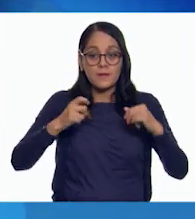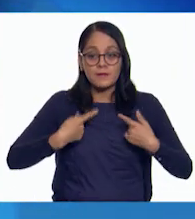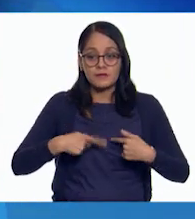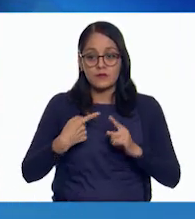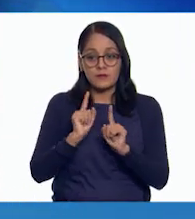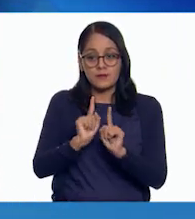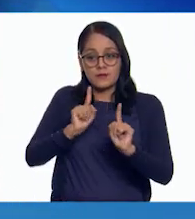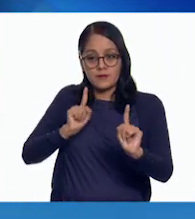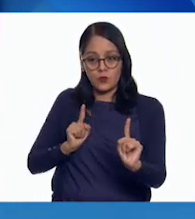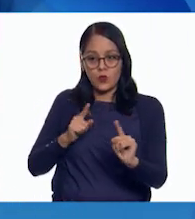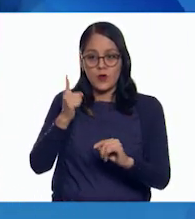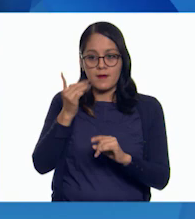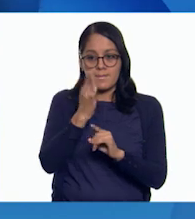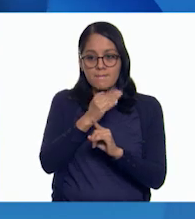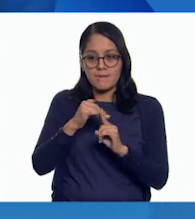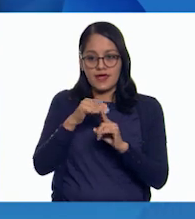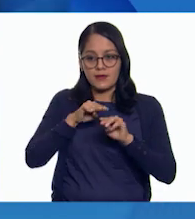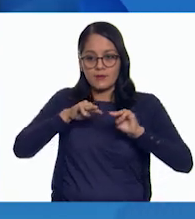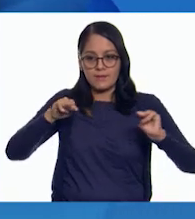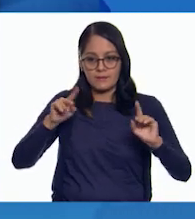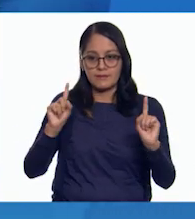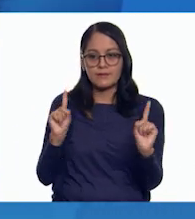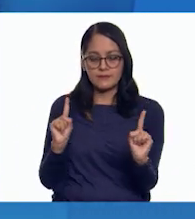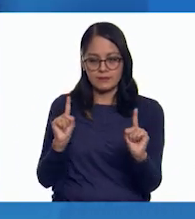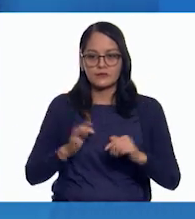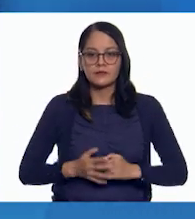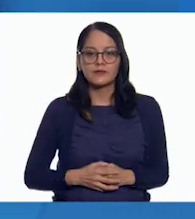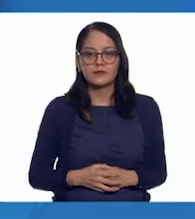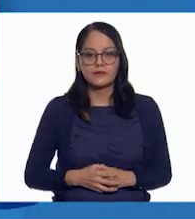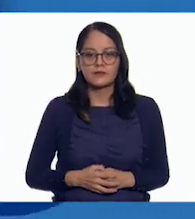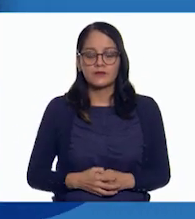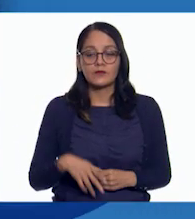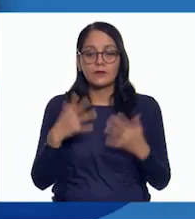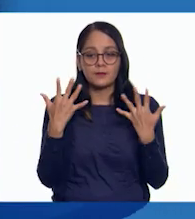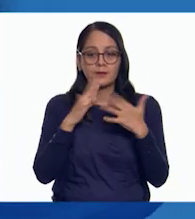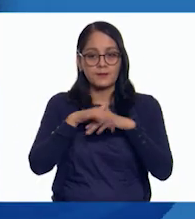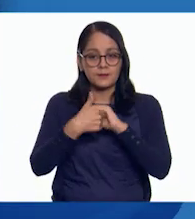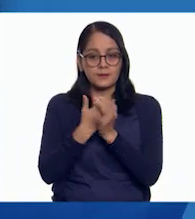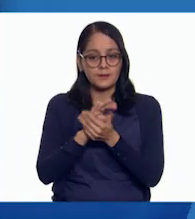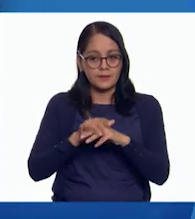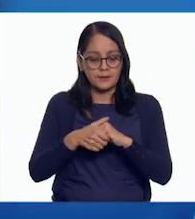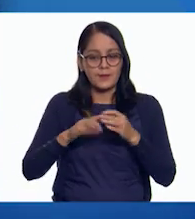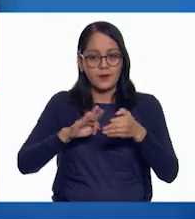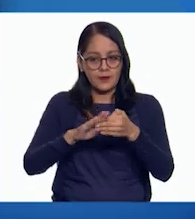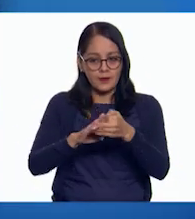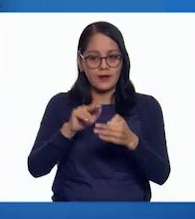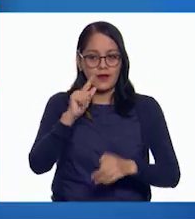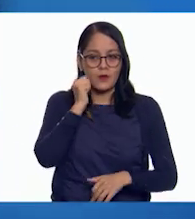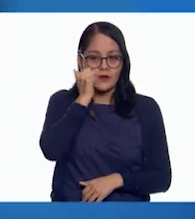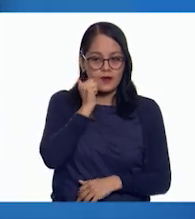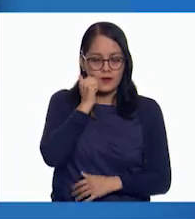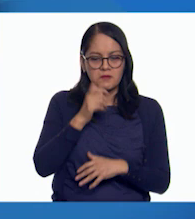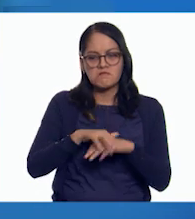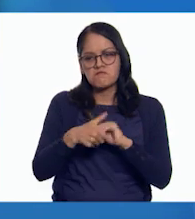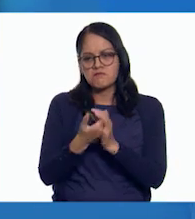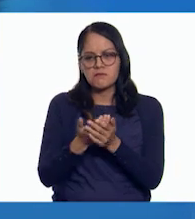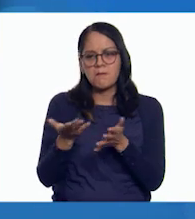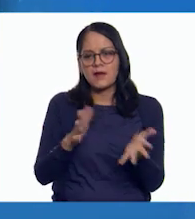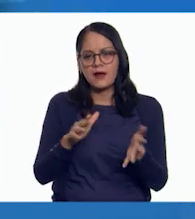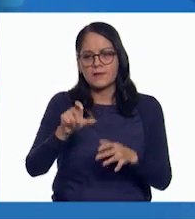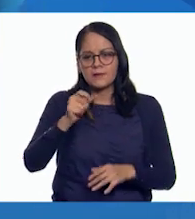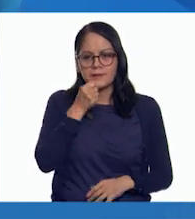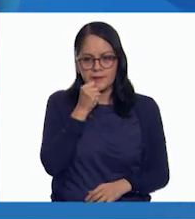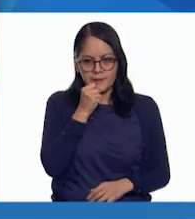una distancia mínima de 1.5 metros entre tú y los demás. Lávate las manos muy seguido con agua y jabón por lo menos